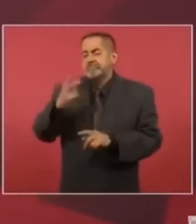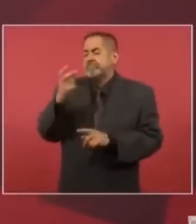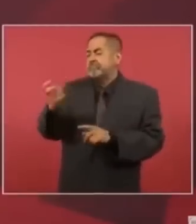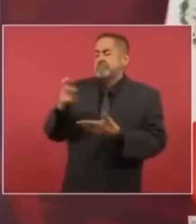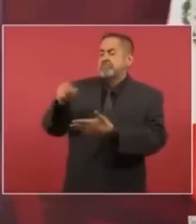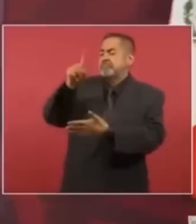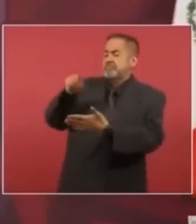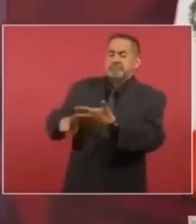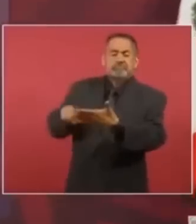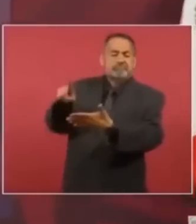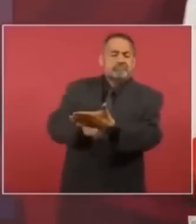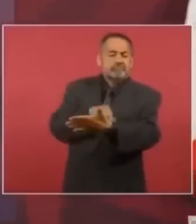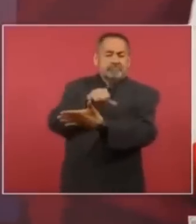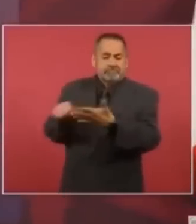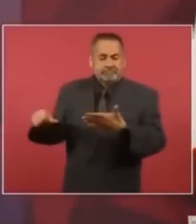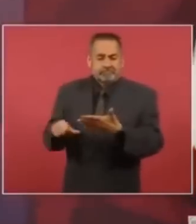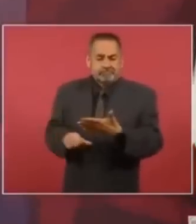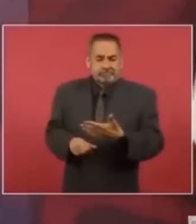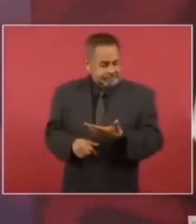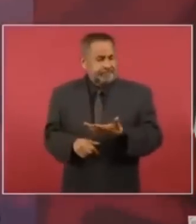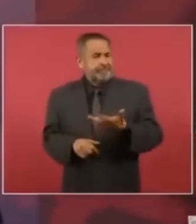los legisladores,